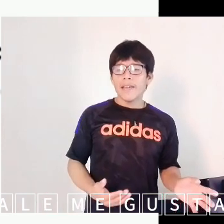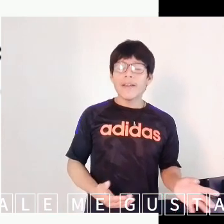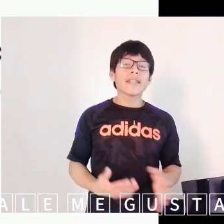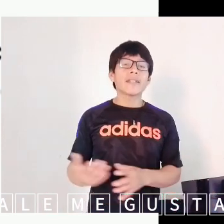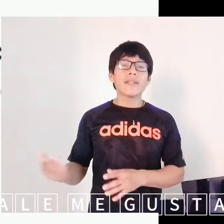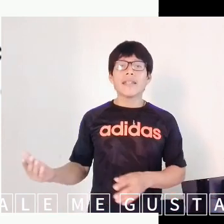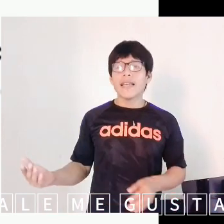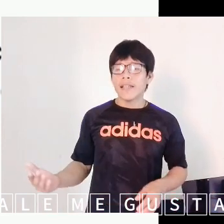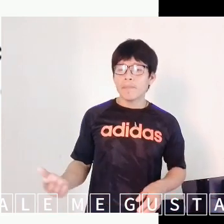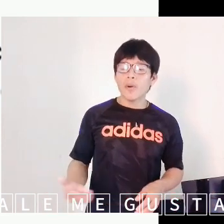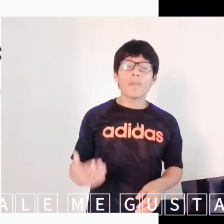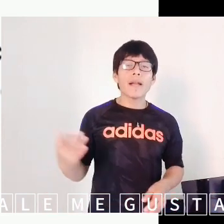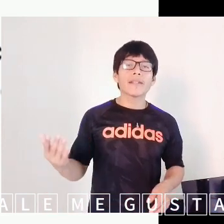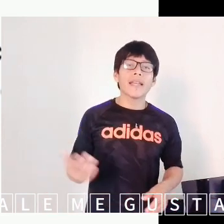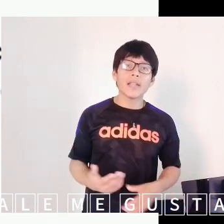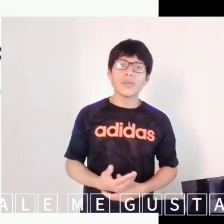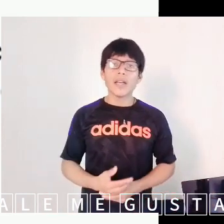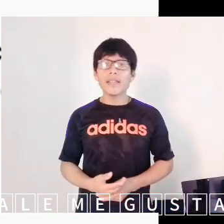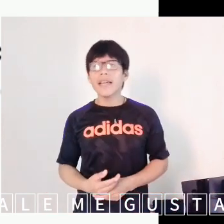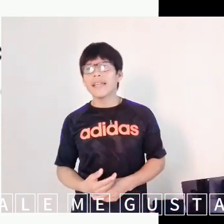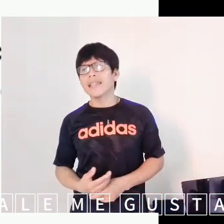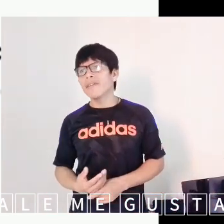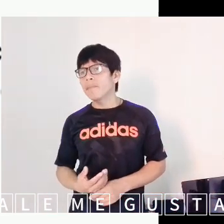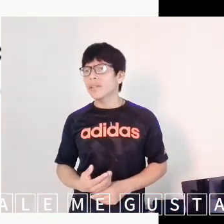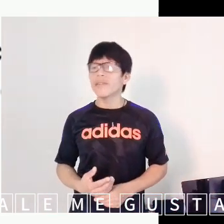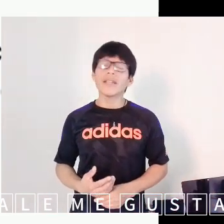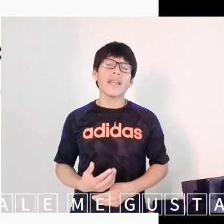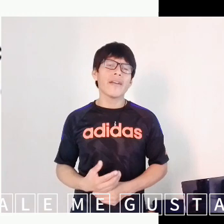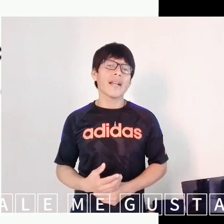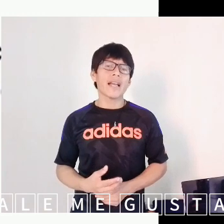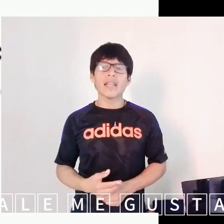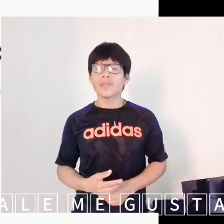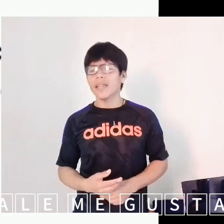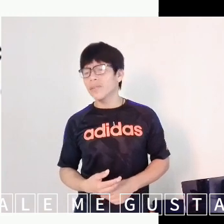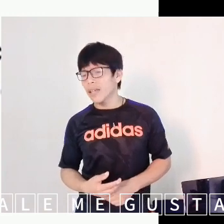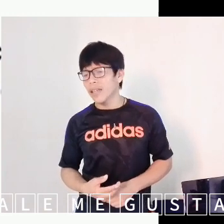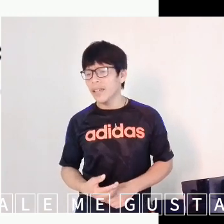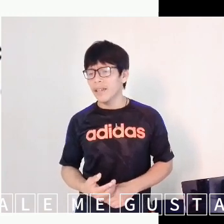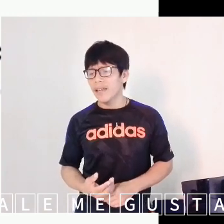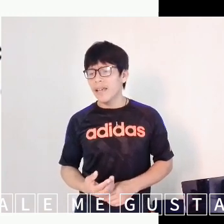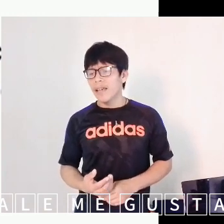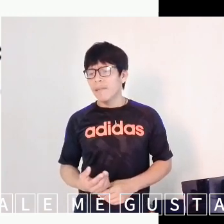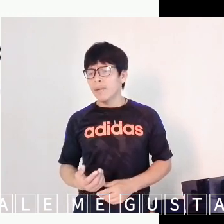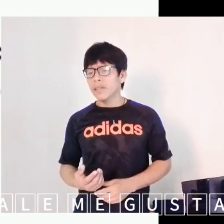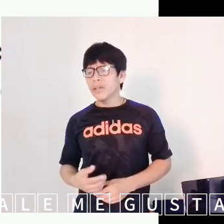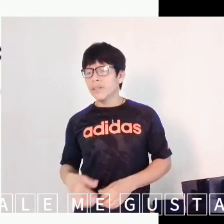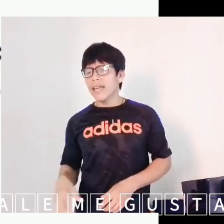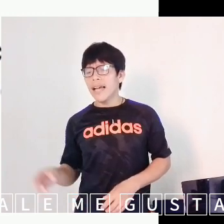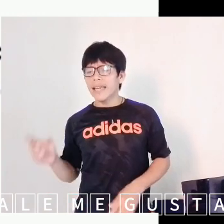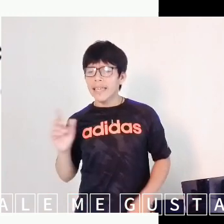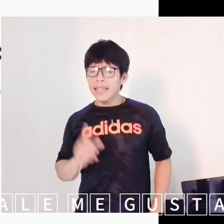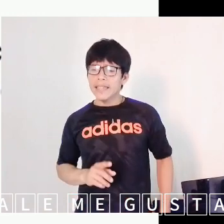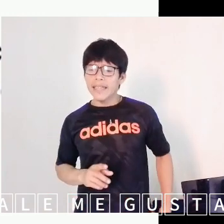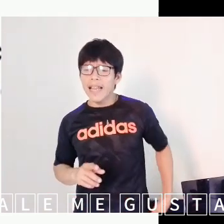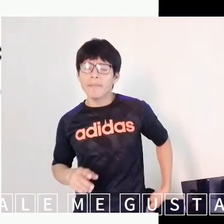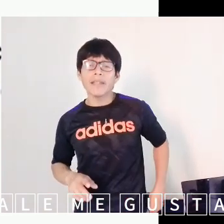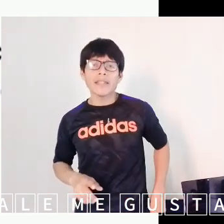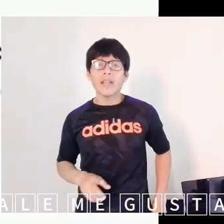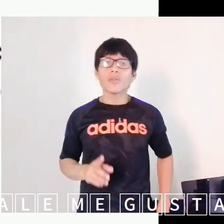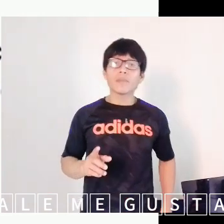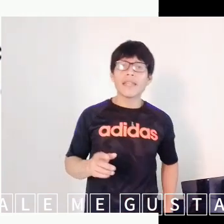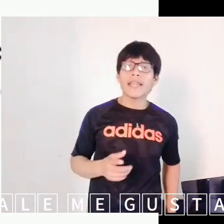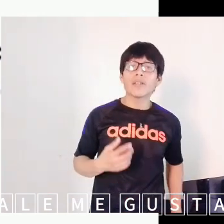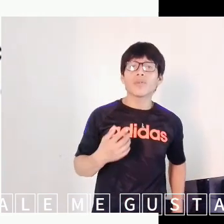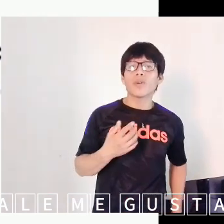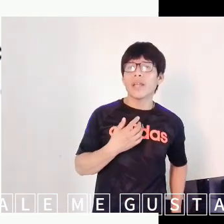que va a recibir por parte de la ciudadanía. Sabemos que van a llevar acarreados, eso que ni qué. Pero señores, aquí